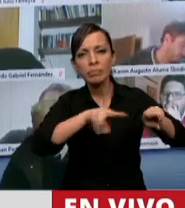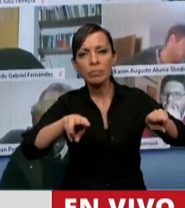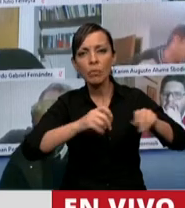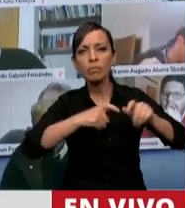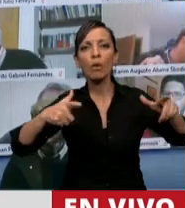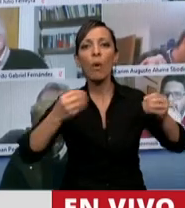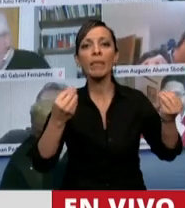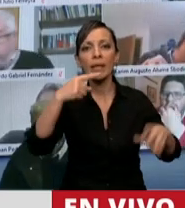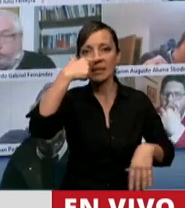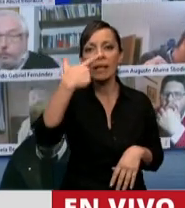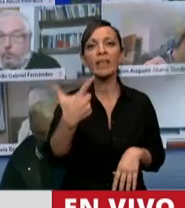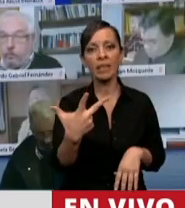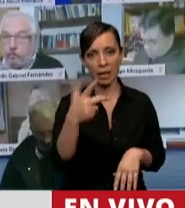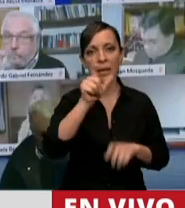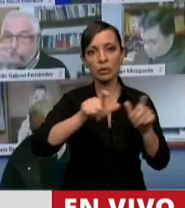personas